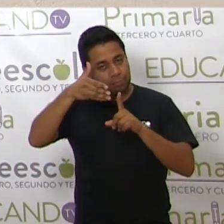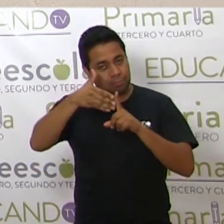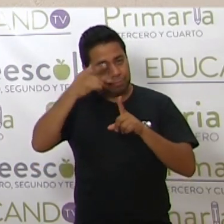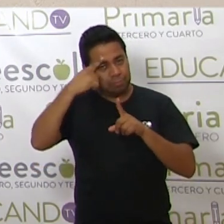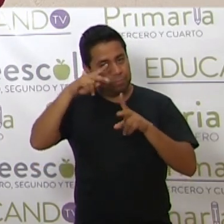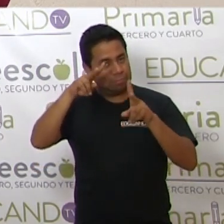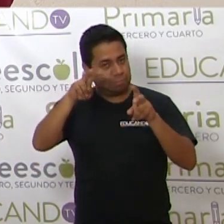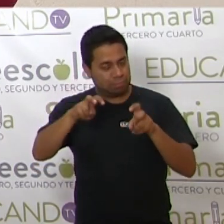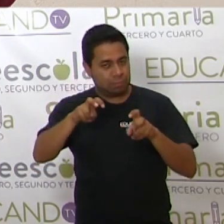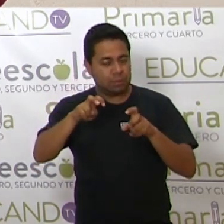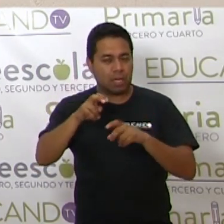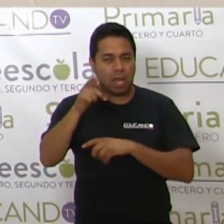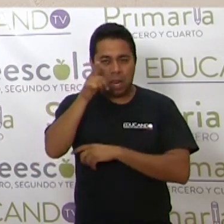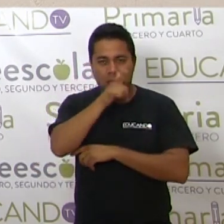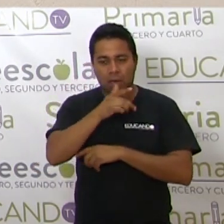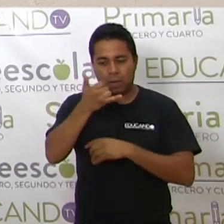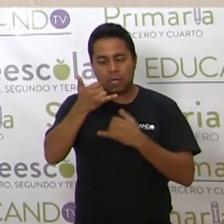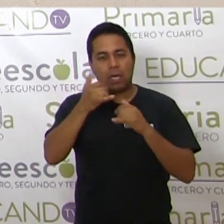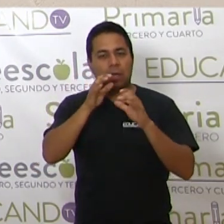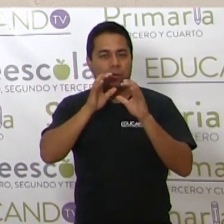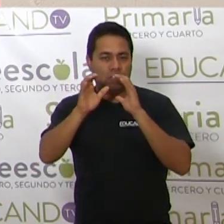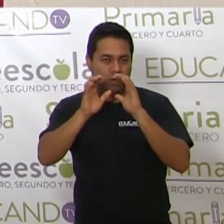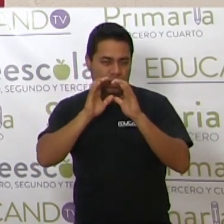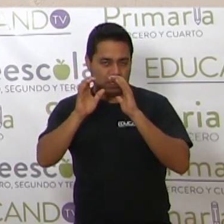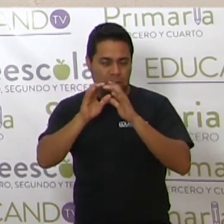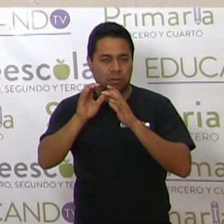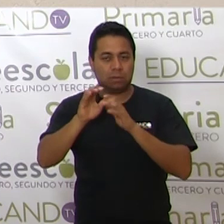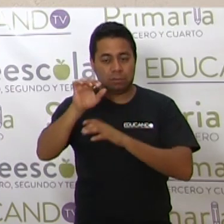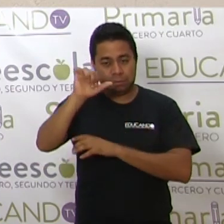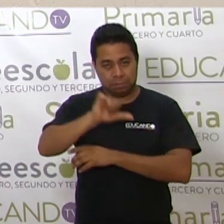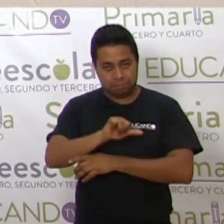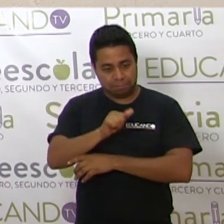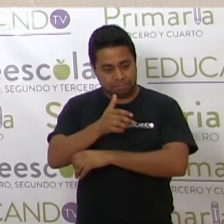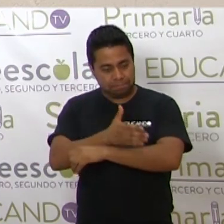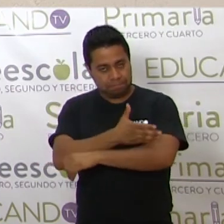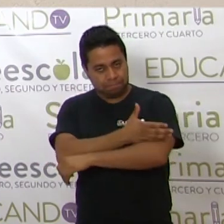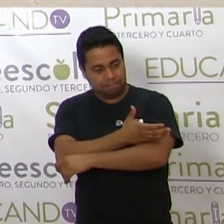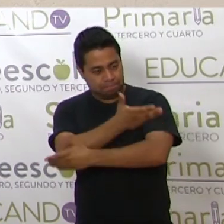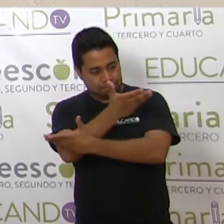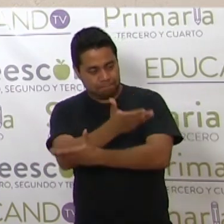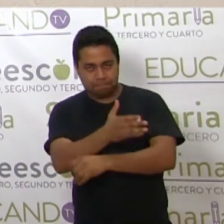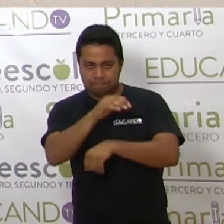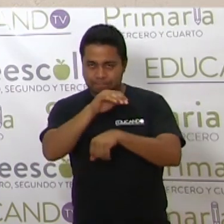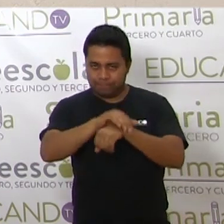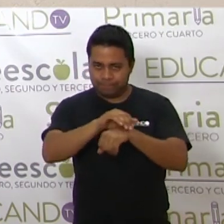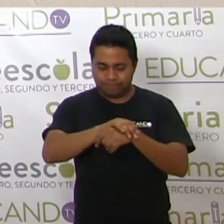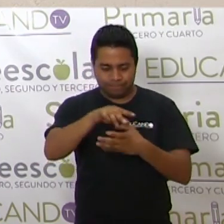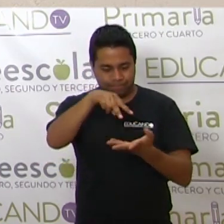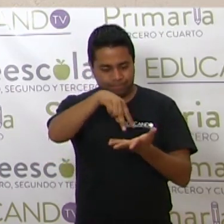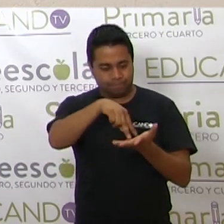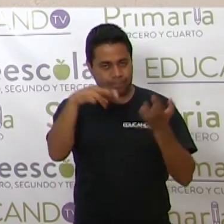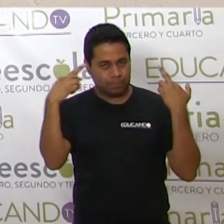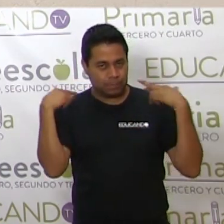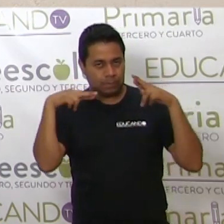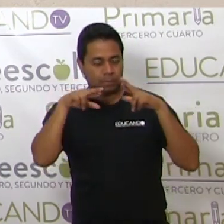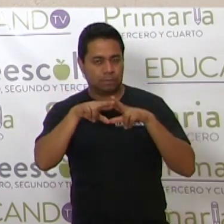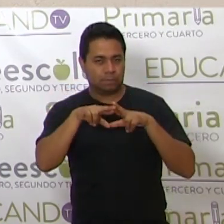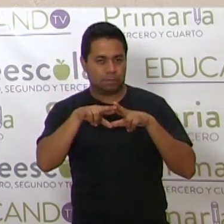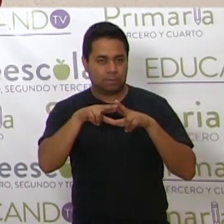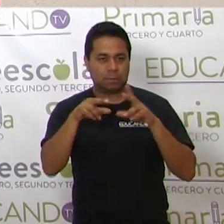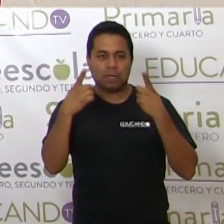lenguaje y comunicación hoy nos acompaña nuestro amigo el maestro